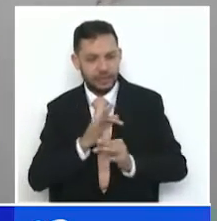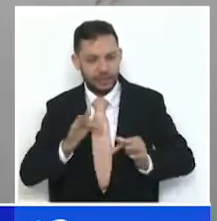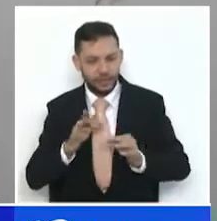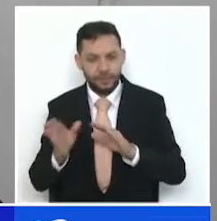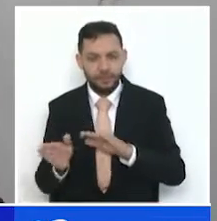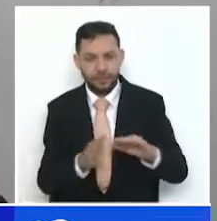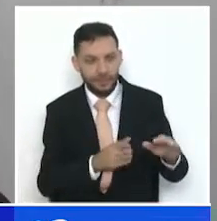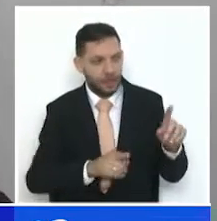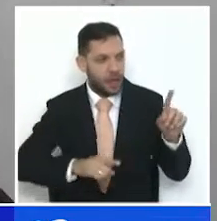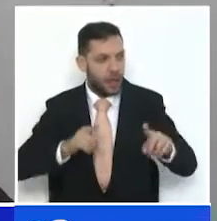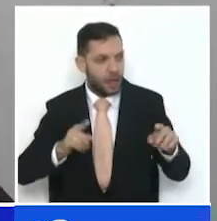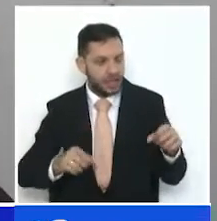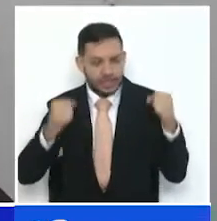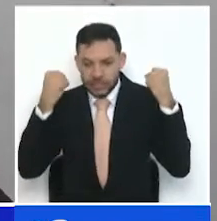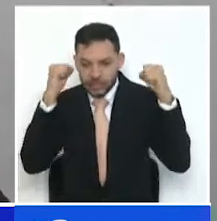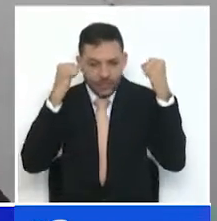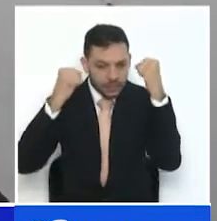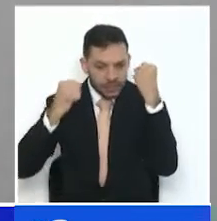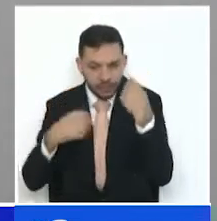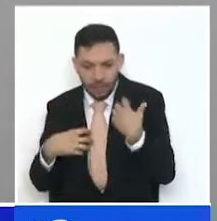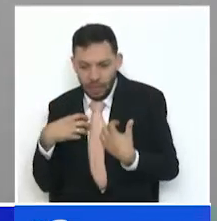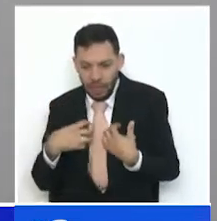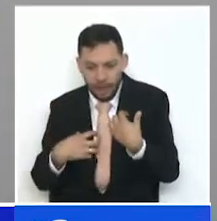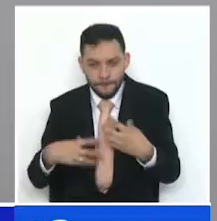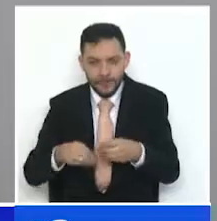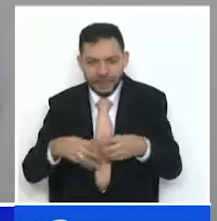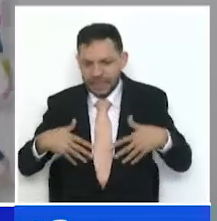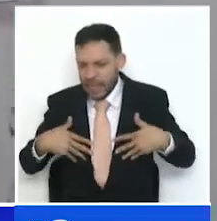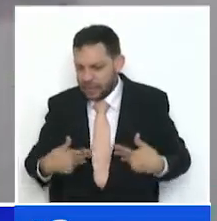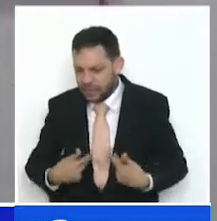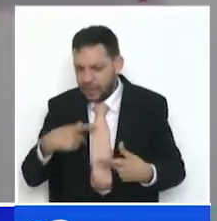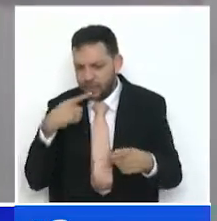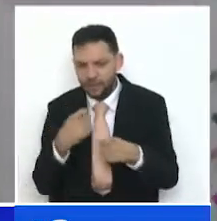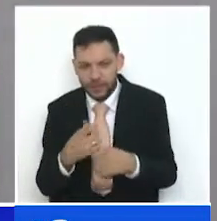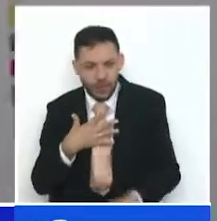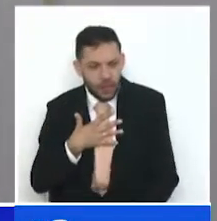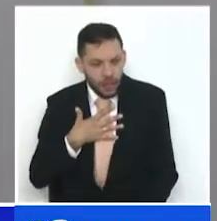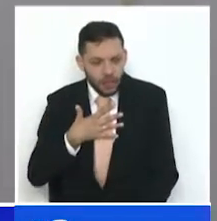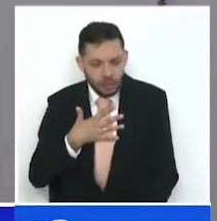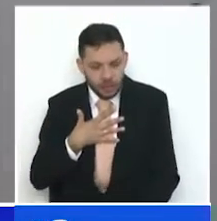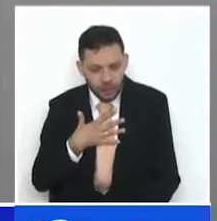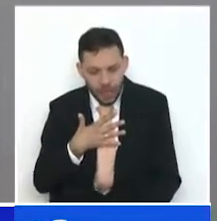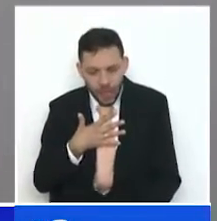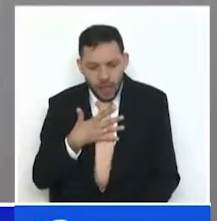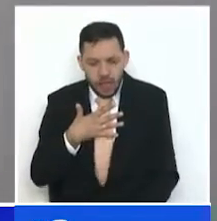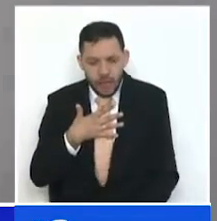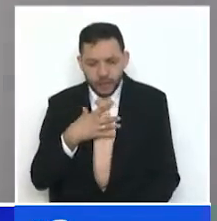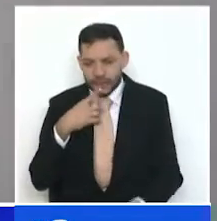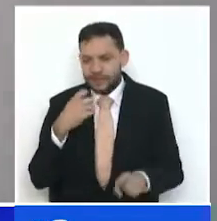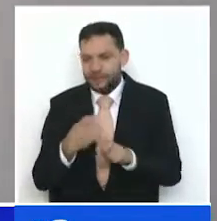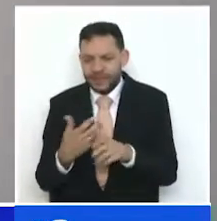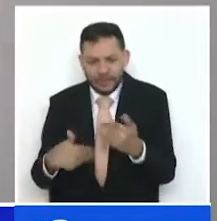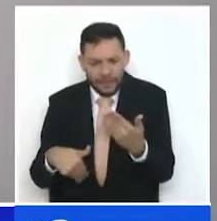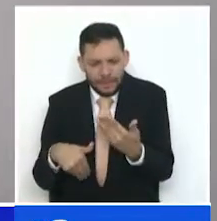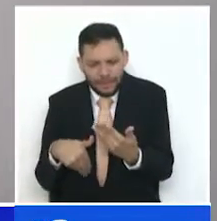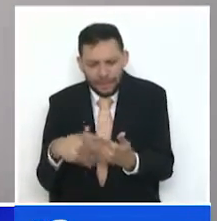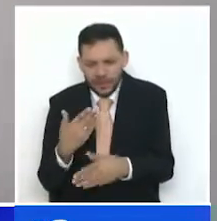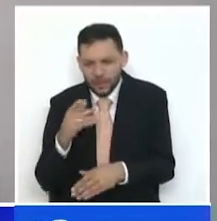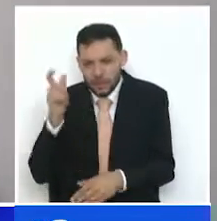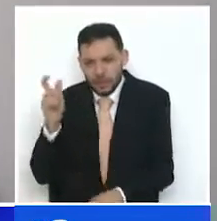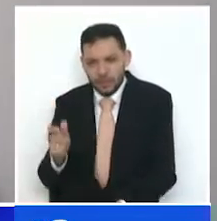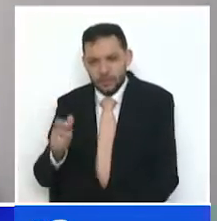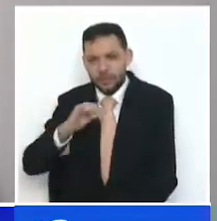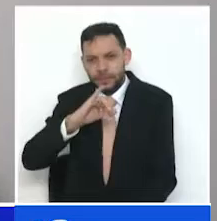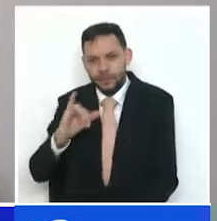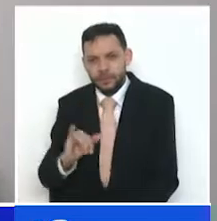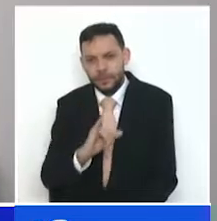Delirio de persecución, alucinaciones, cansancio extremo, dificultad para respirar fue apenas el principio del calvario que vivió Julio Velasco en plena